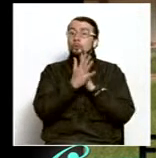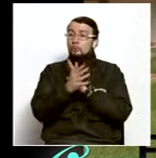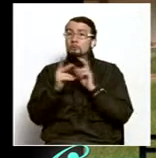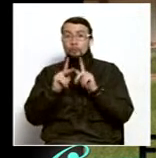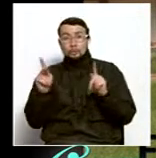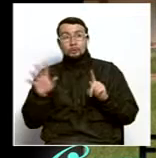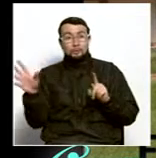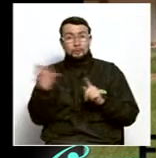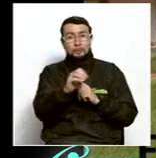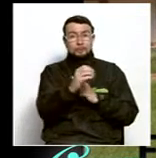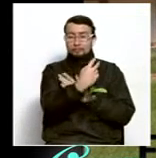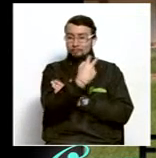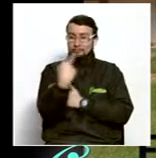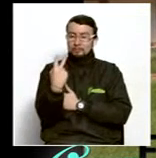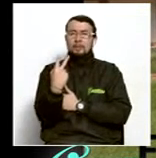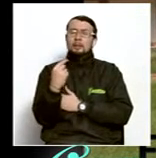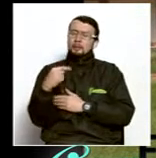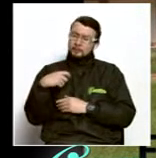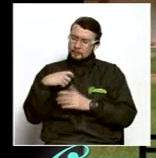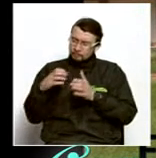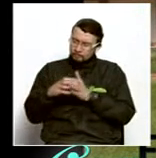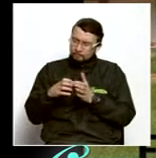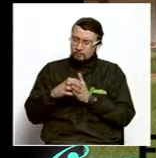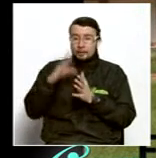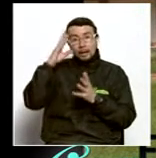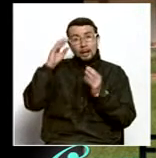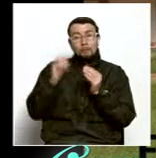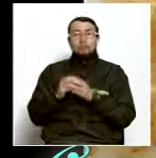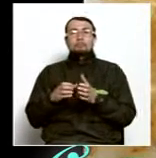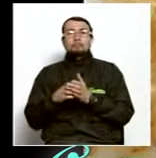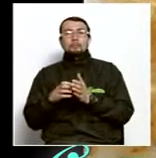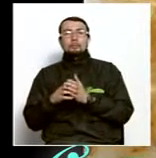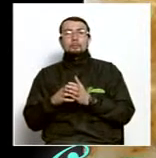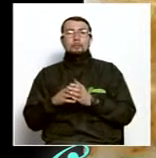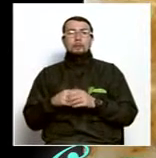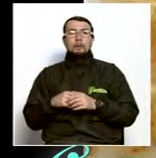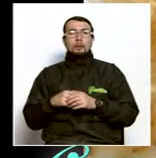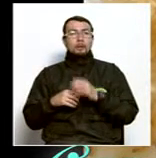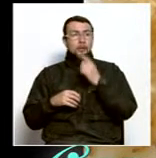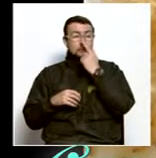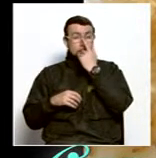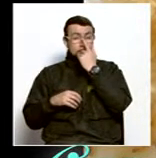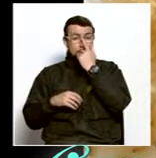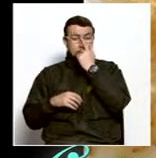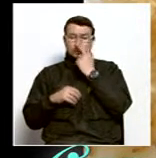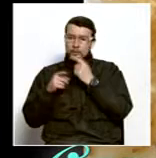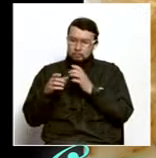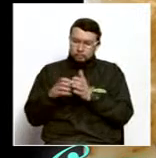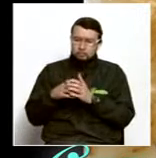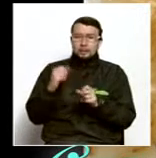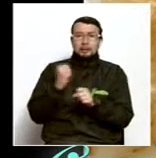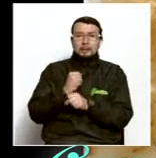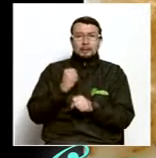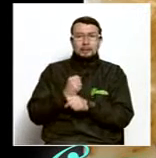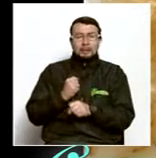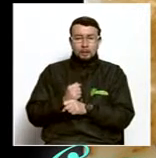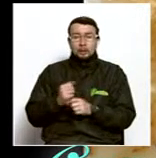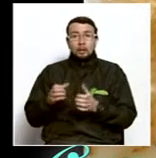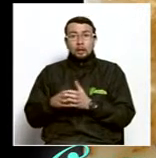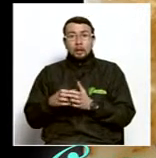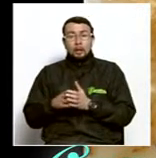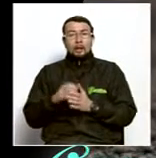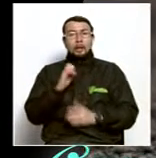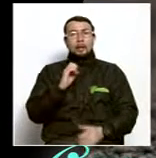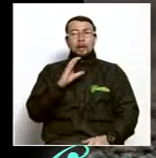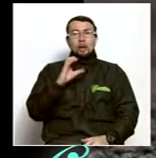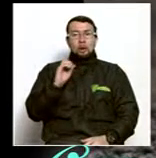que tenemos dentro del pacto una red muy interesante dentro de algunas redes que hay con las que trabajamos, que es la red de Ecoyoga